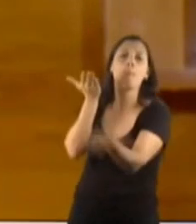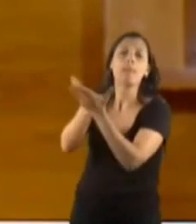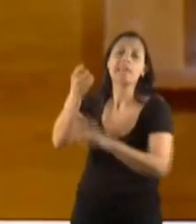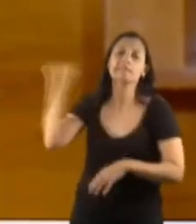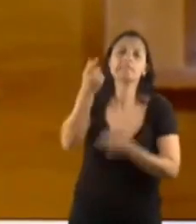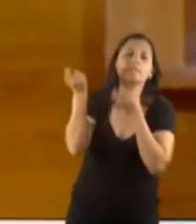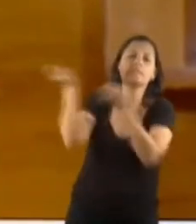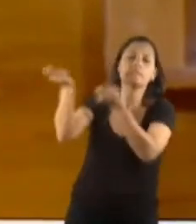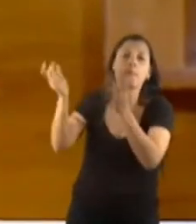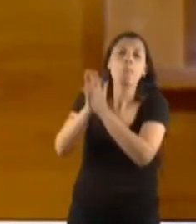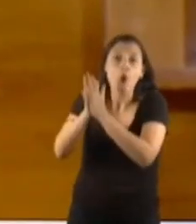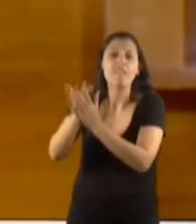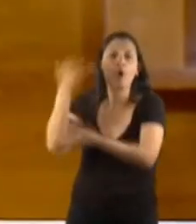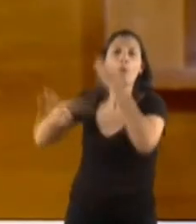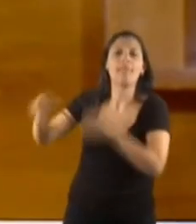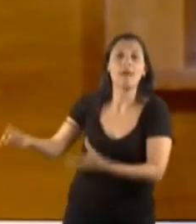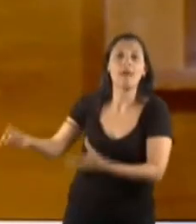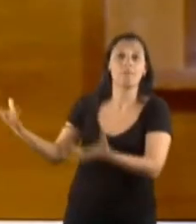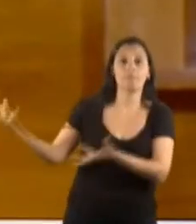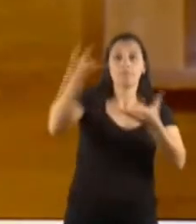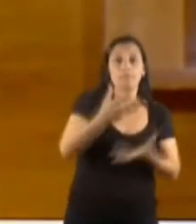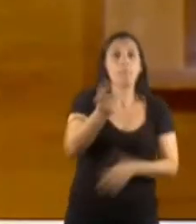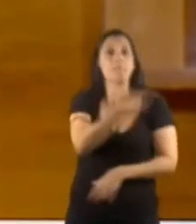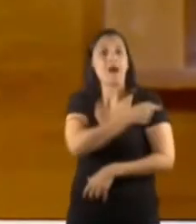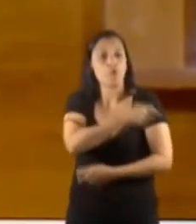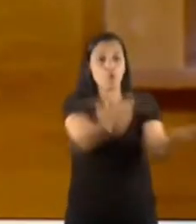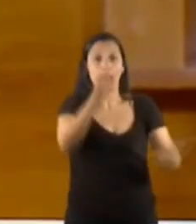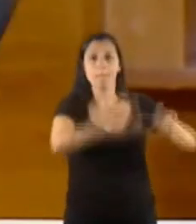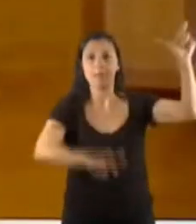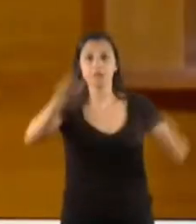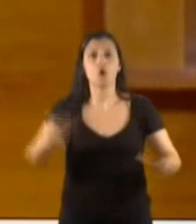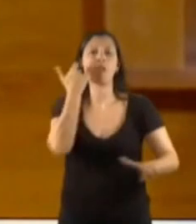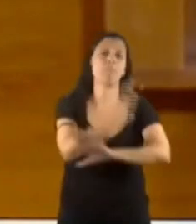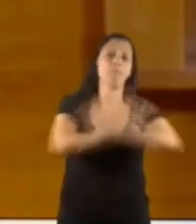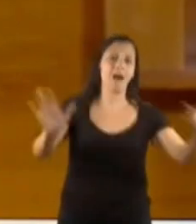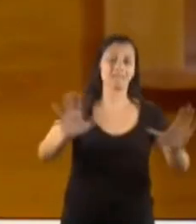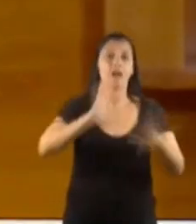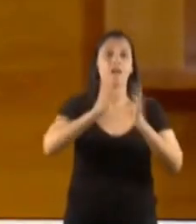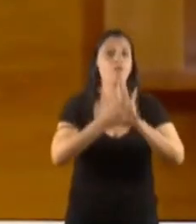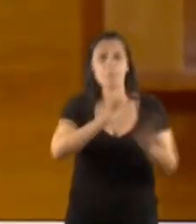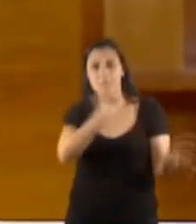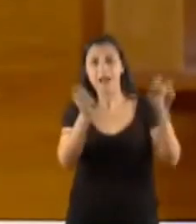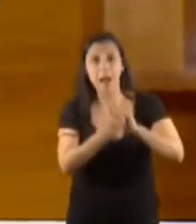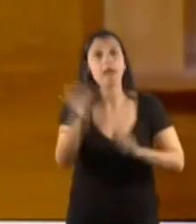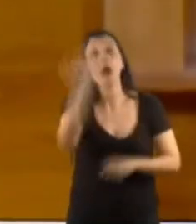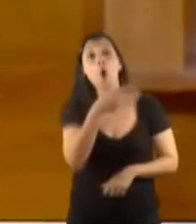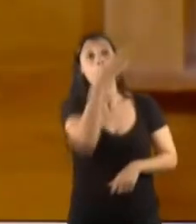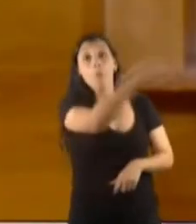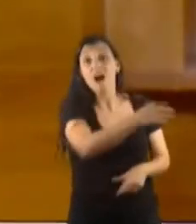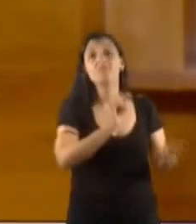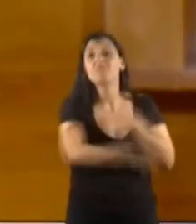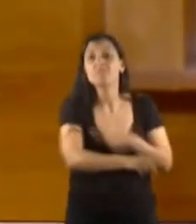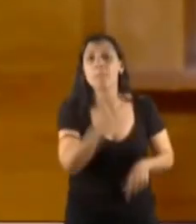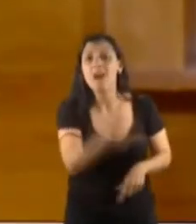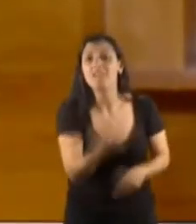le vende una vacuna para sus ciudadanos y sabe que va a tener la palabra del presidente Alberto Fernández en el centro cultural